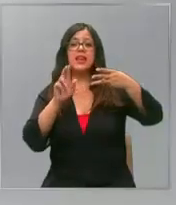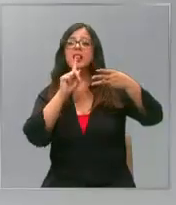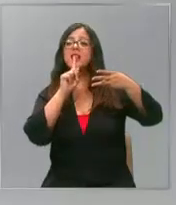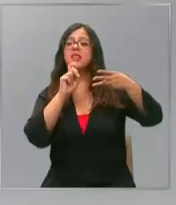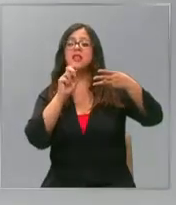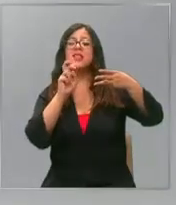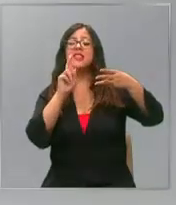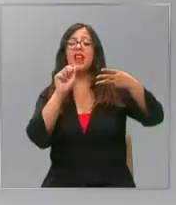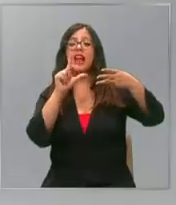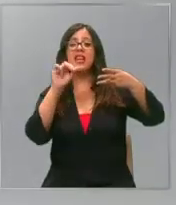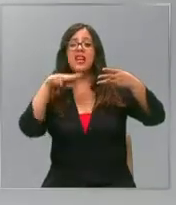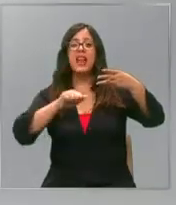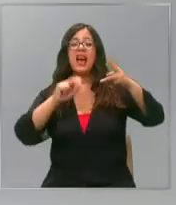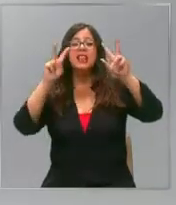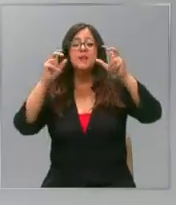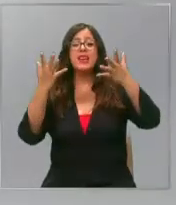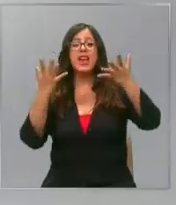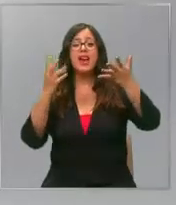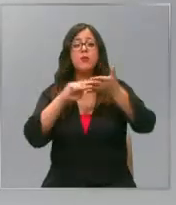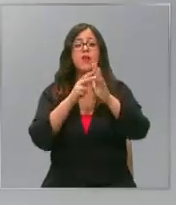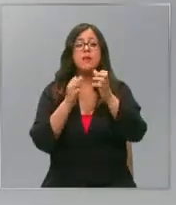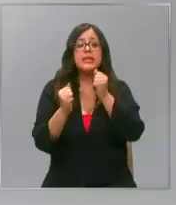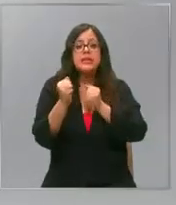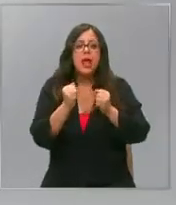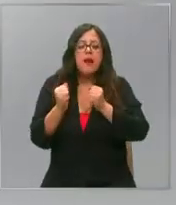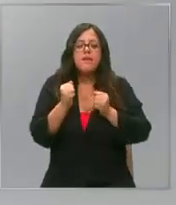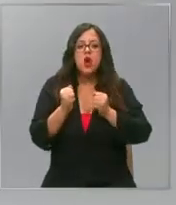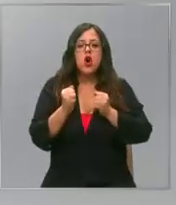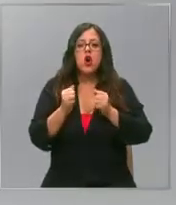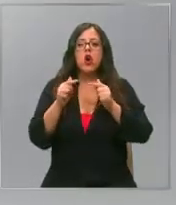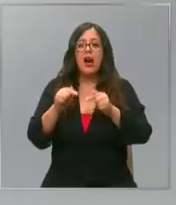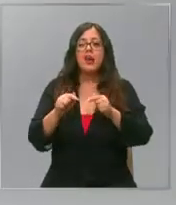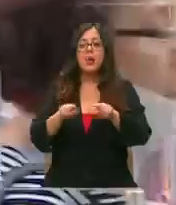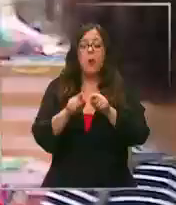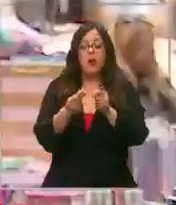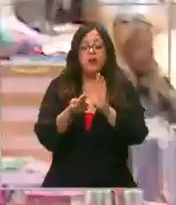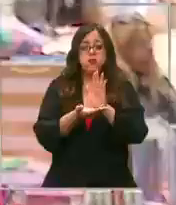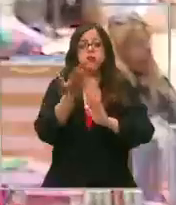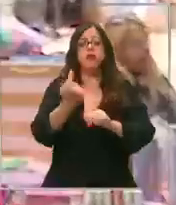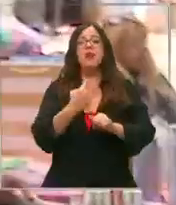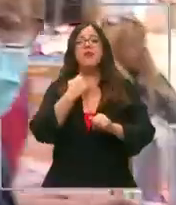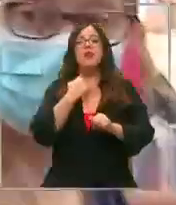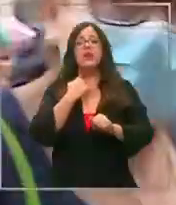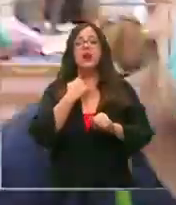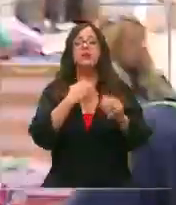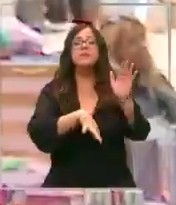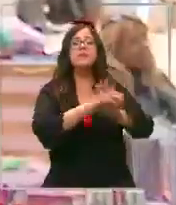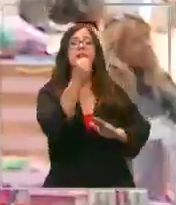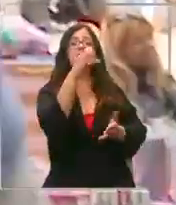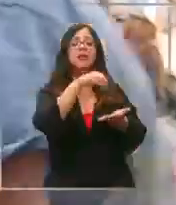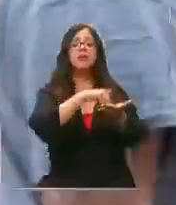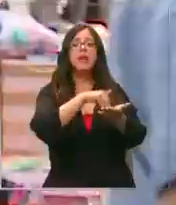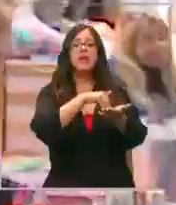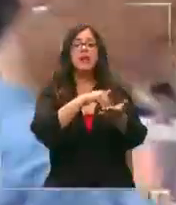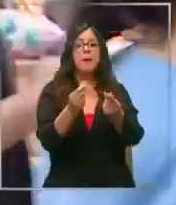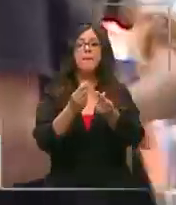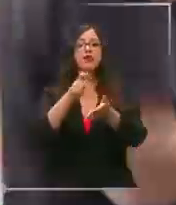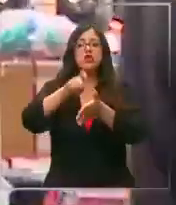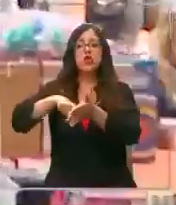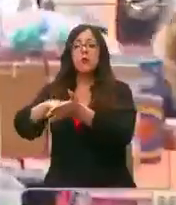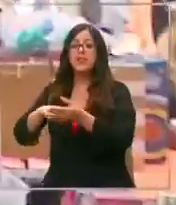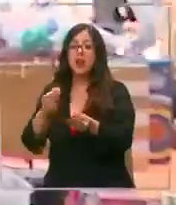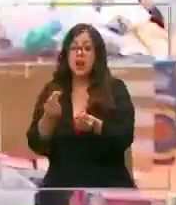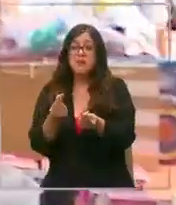del sistema nervioso, alza que afecta el gasto de bolsillo en medicamentos. Arriba de 60.000 pesos. Todos los meses. Es